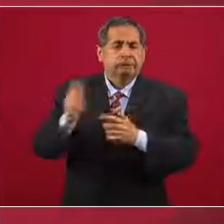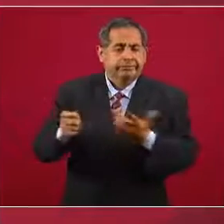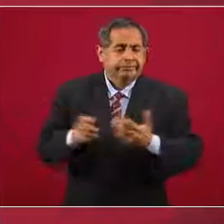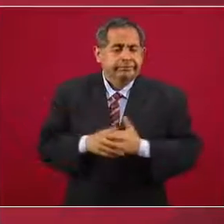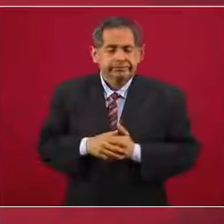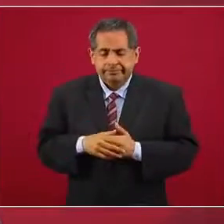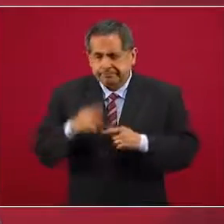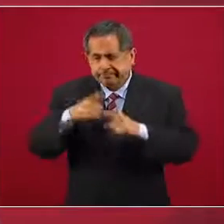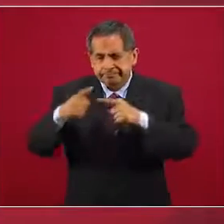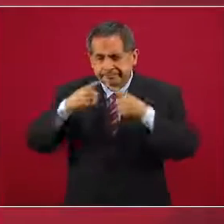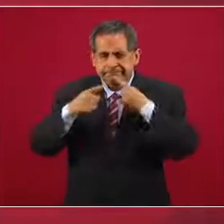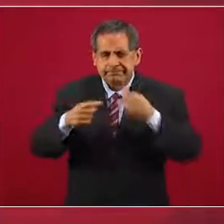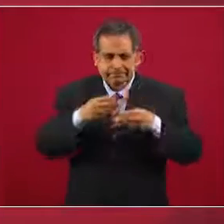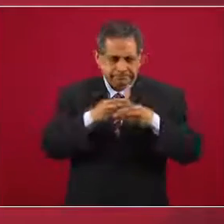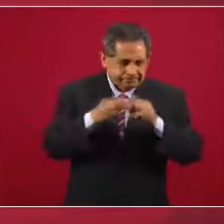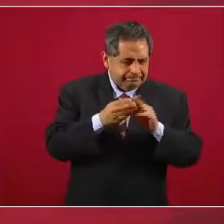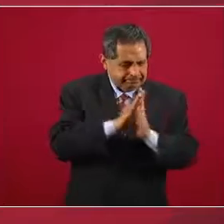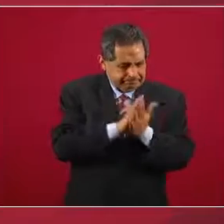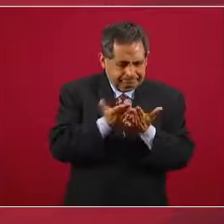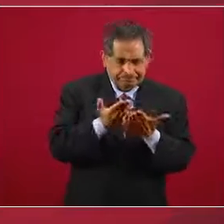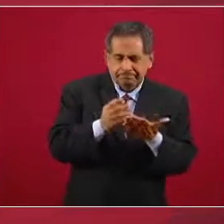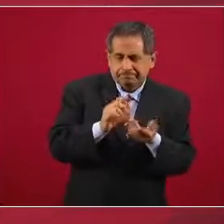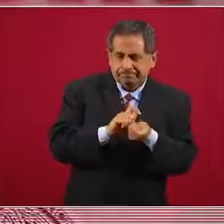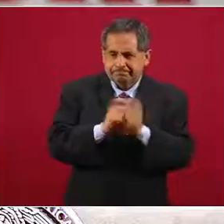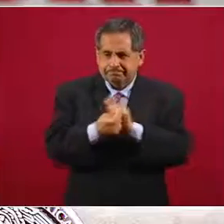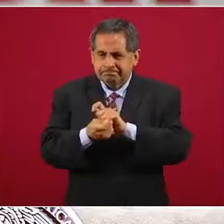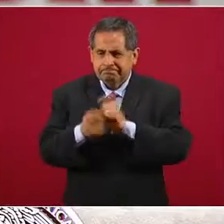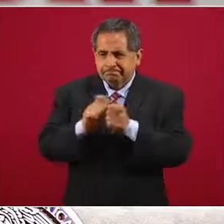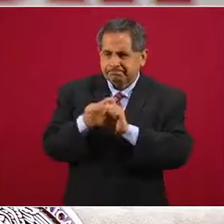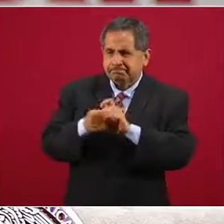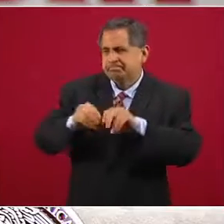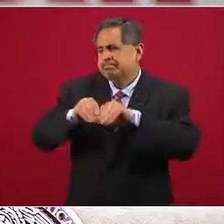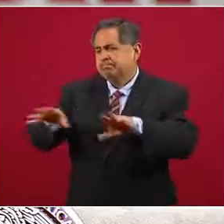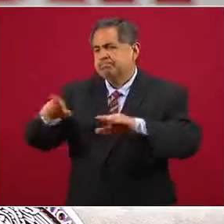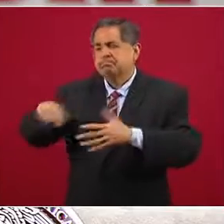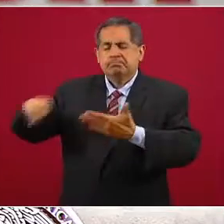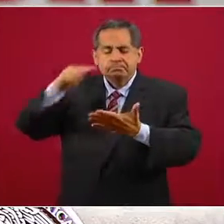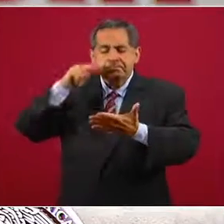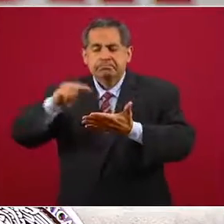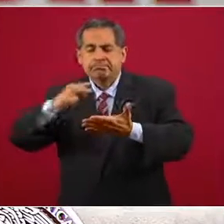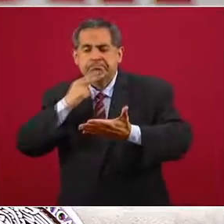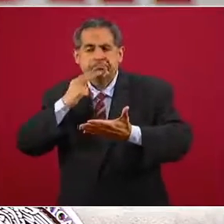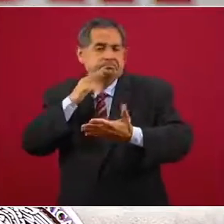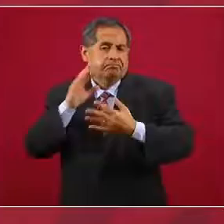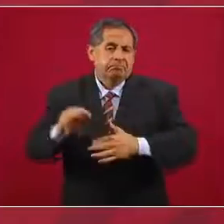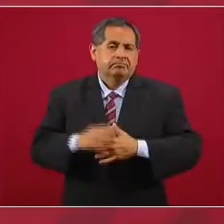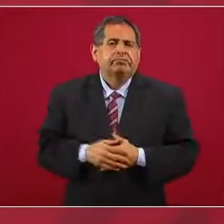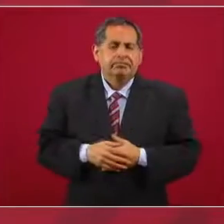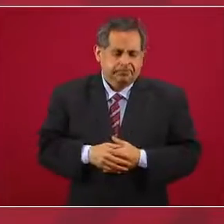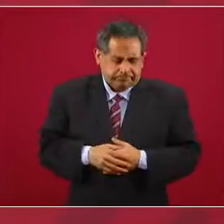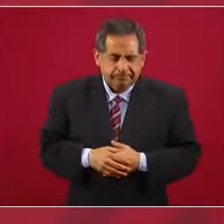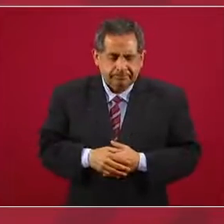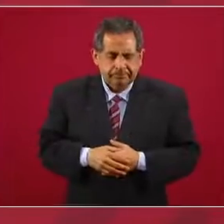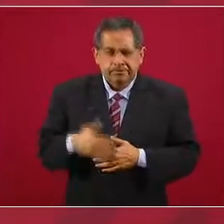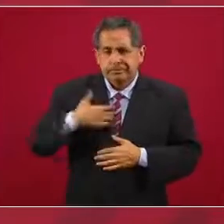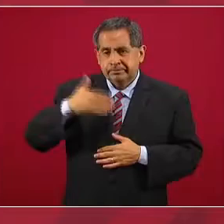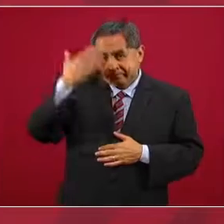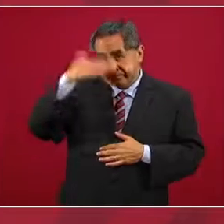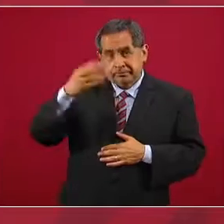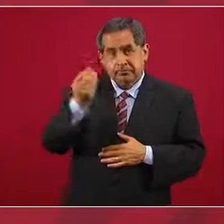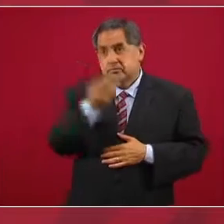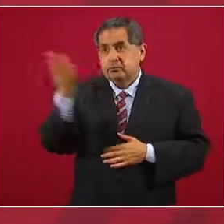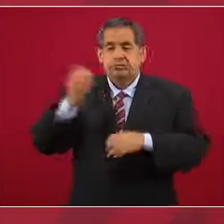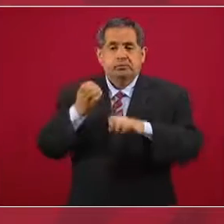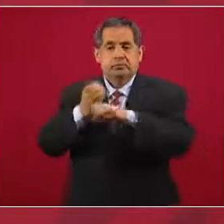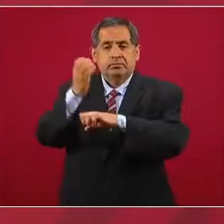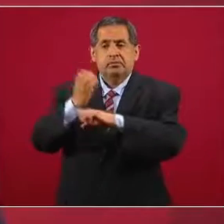los materiales que pueden ser de uso directo para las poblaciones. Conocemos que en muchas entidades